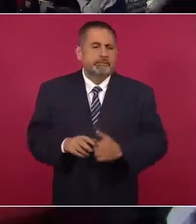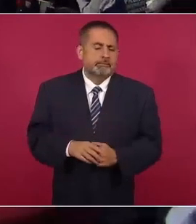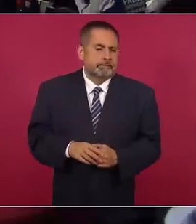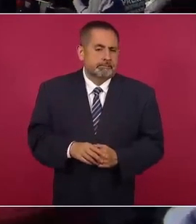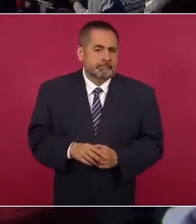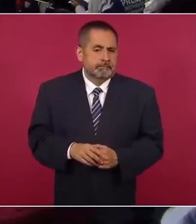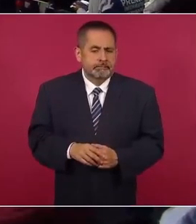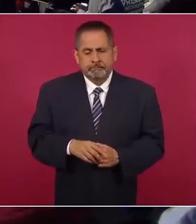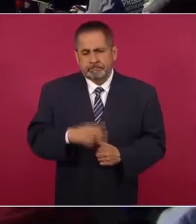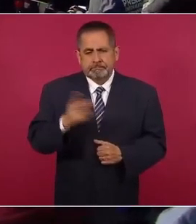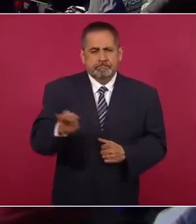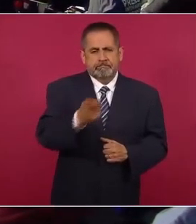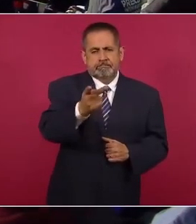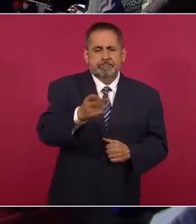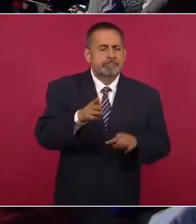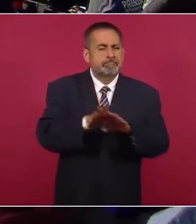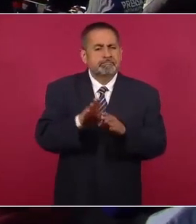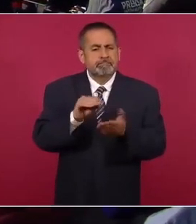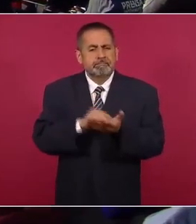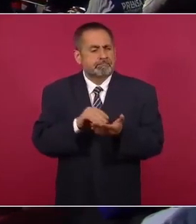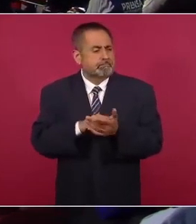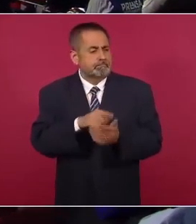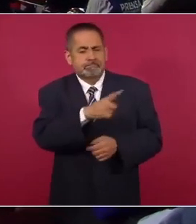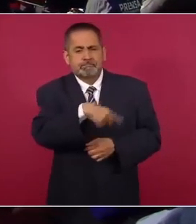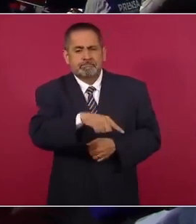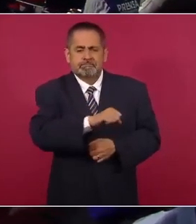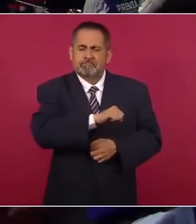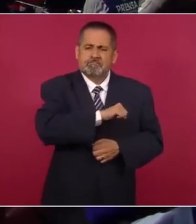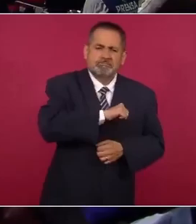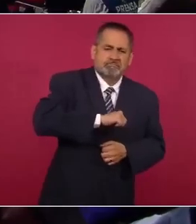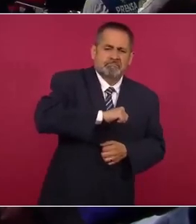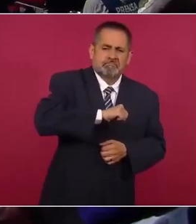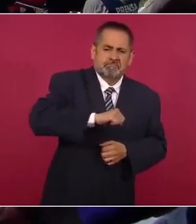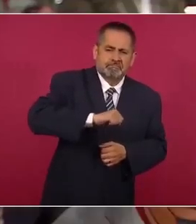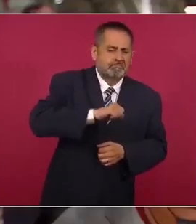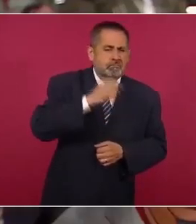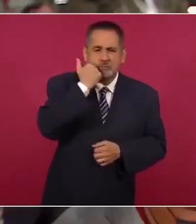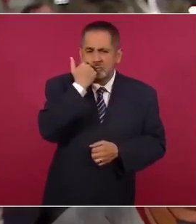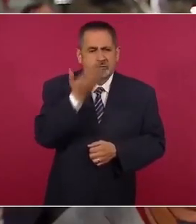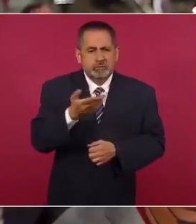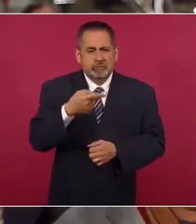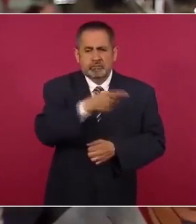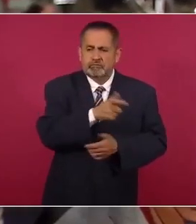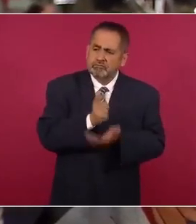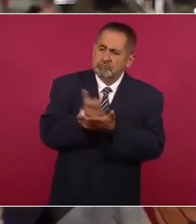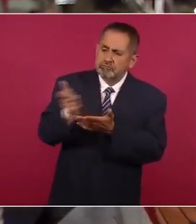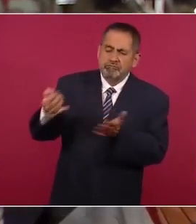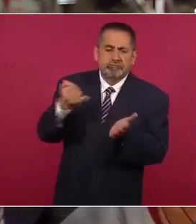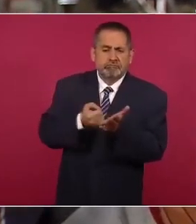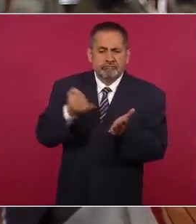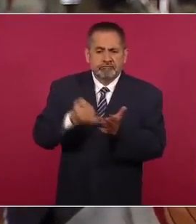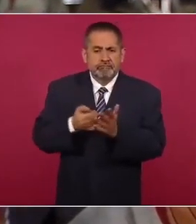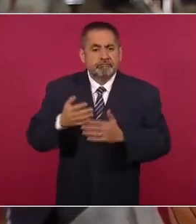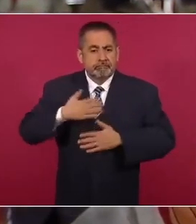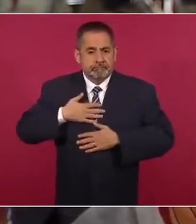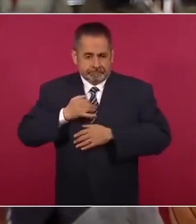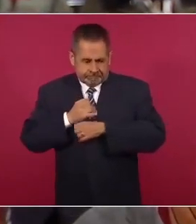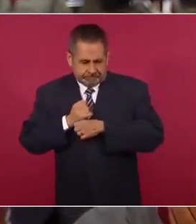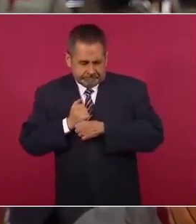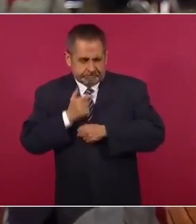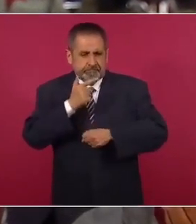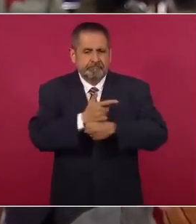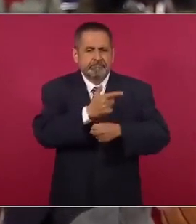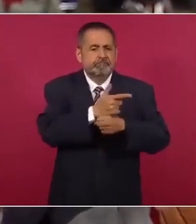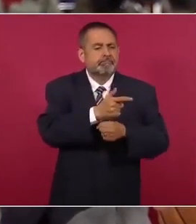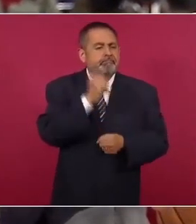esta resistencia que sigue habiendo en algunos grandes contribuyentes para pagar sus impuestos. Nosotros en Contralínea